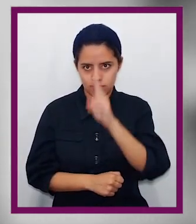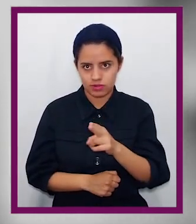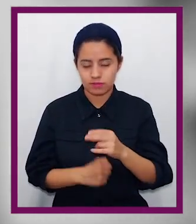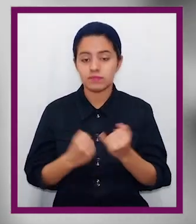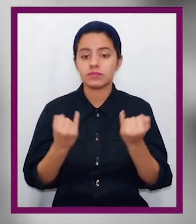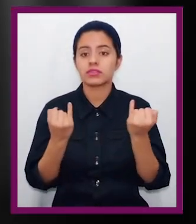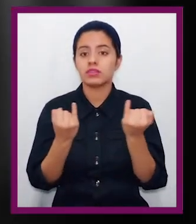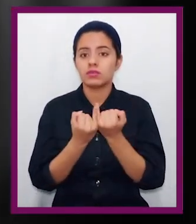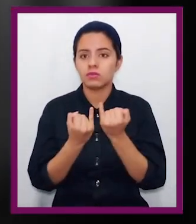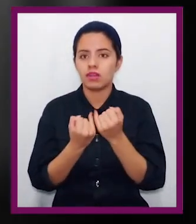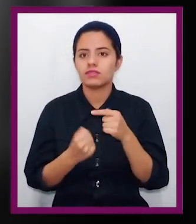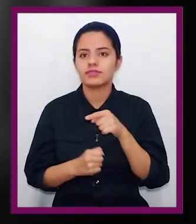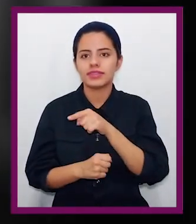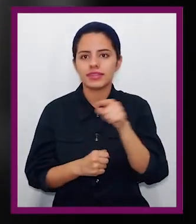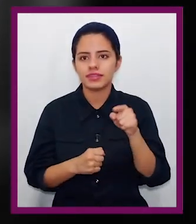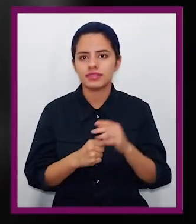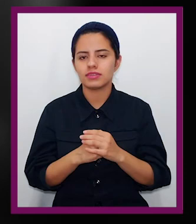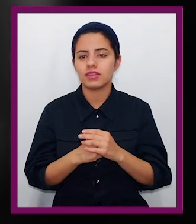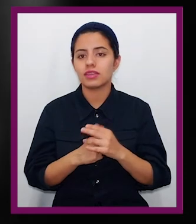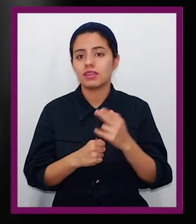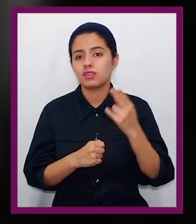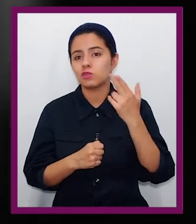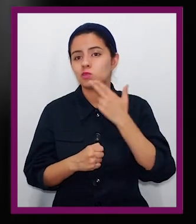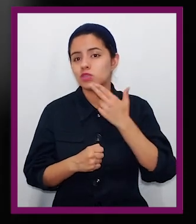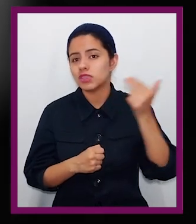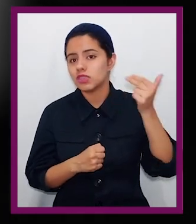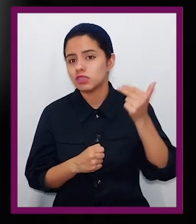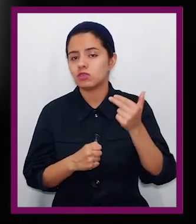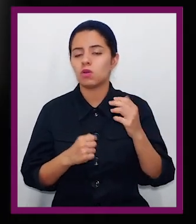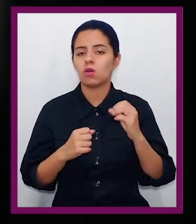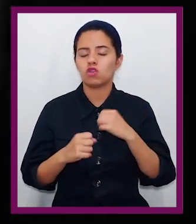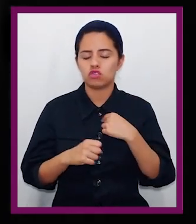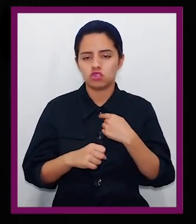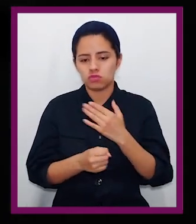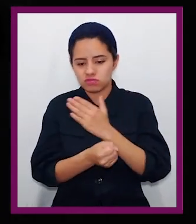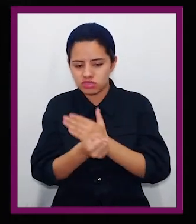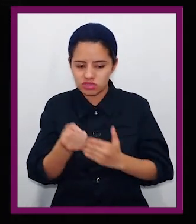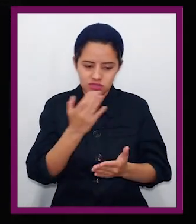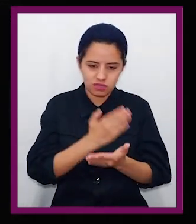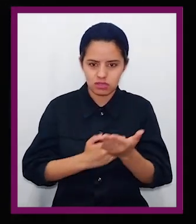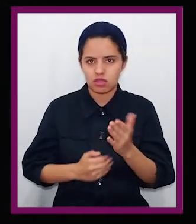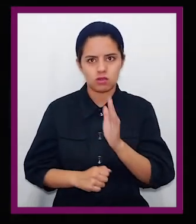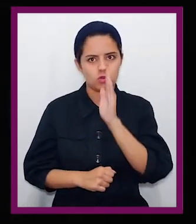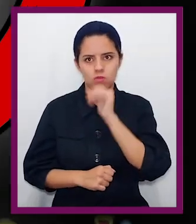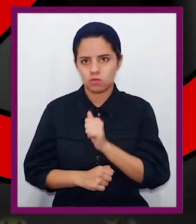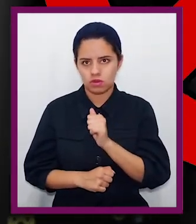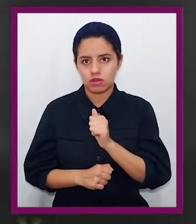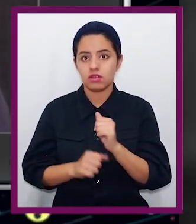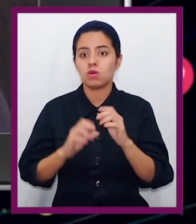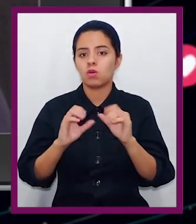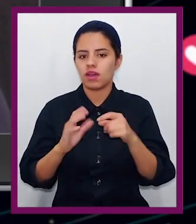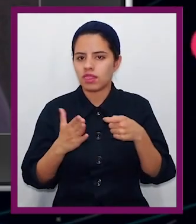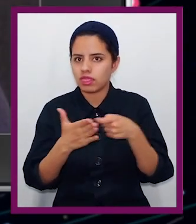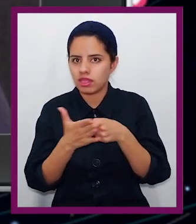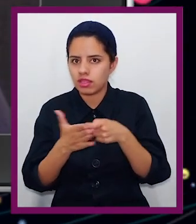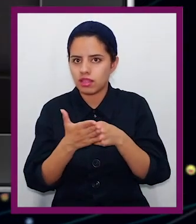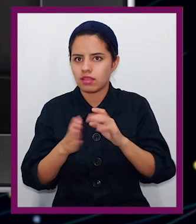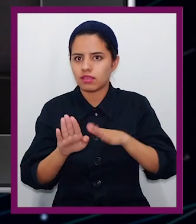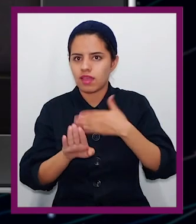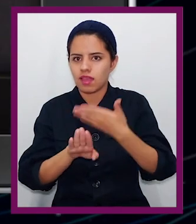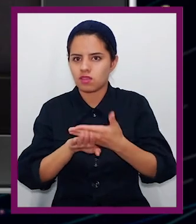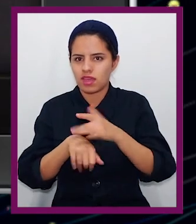permite publicar nada relacionado con suicidio, autolesiones y actos peligrosos. Intimidación y